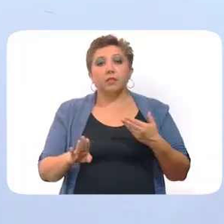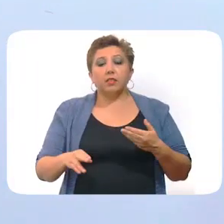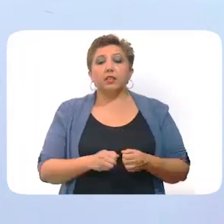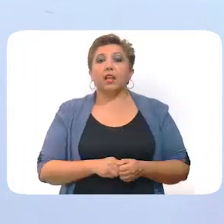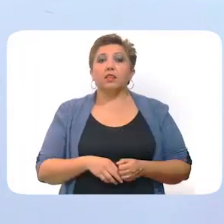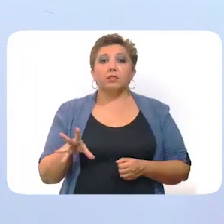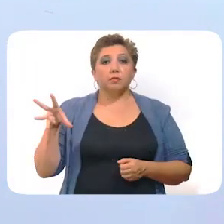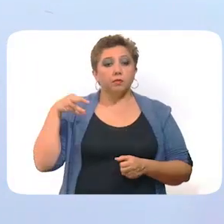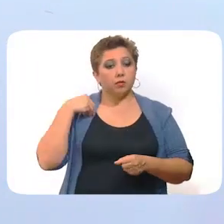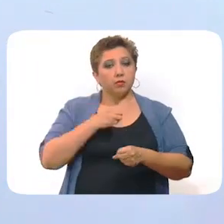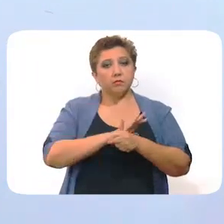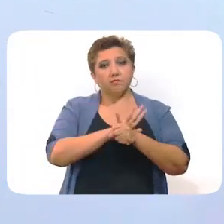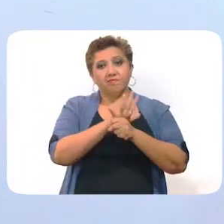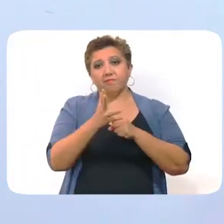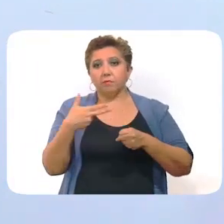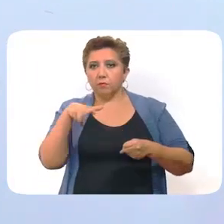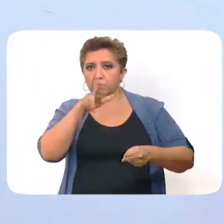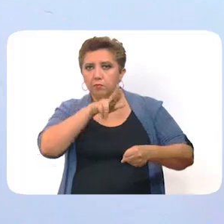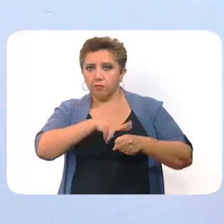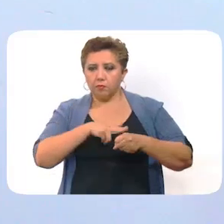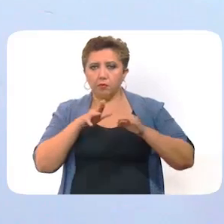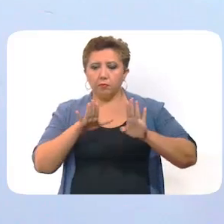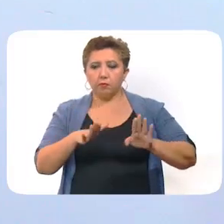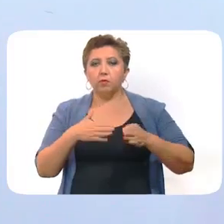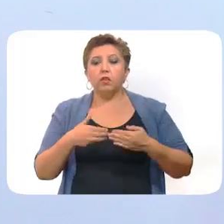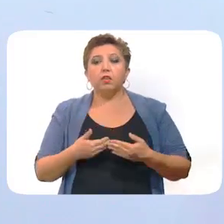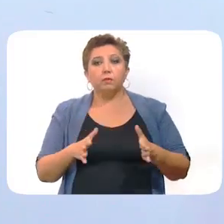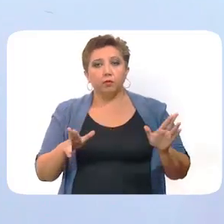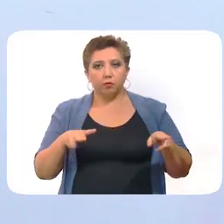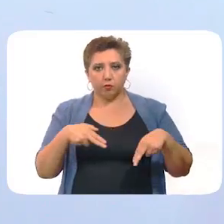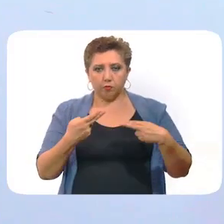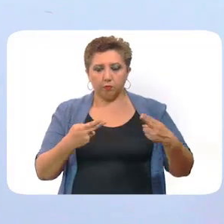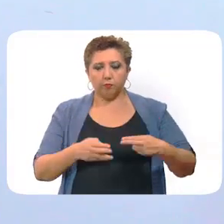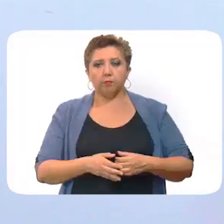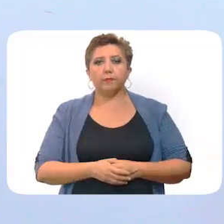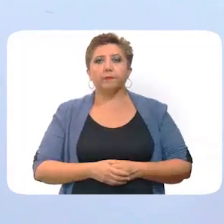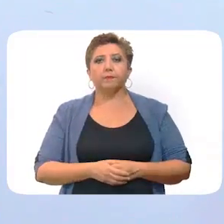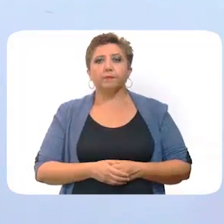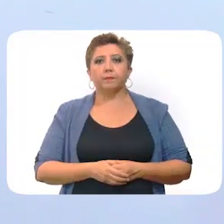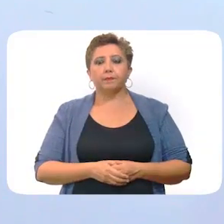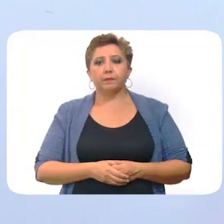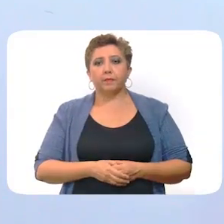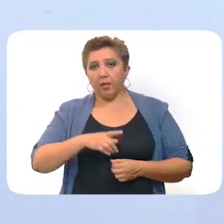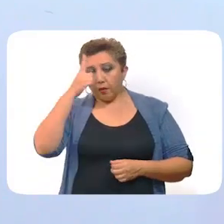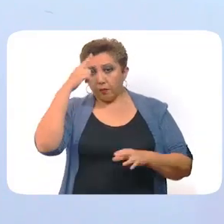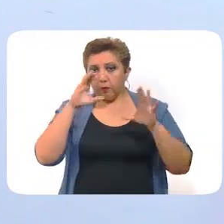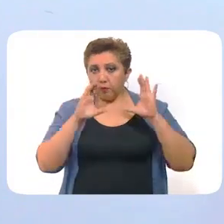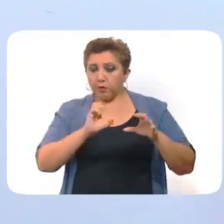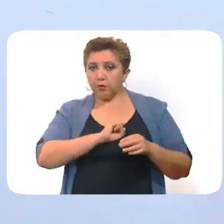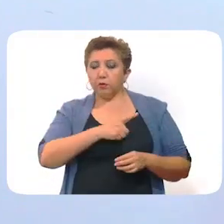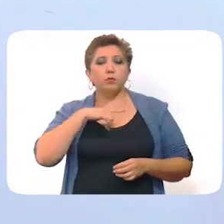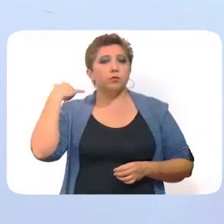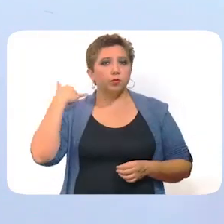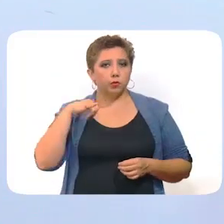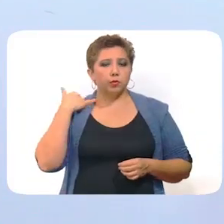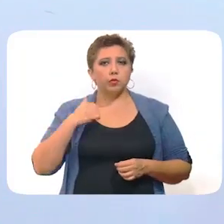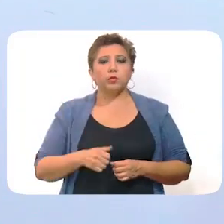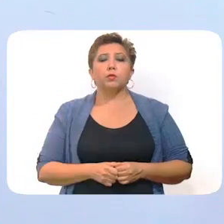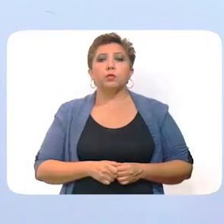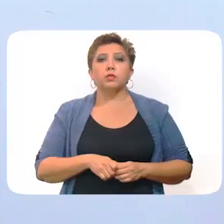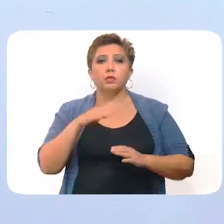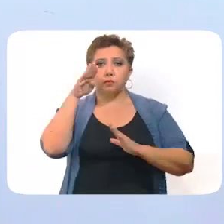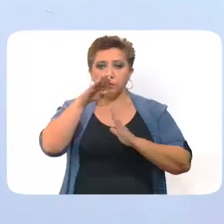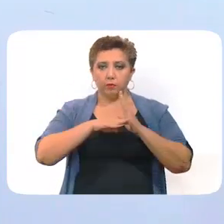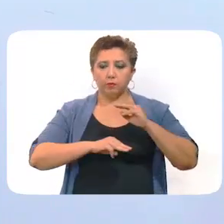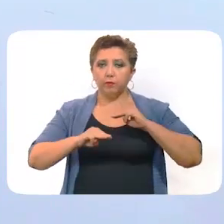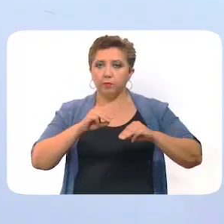evitar comprometer nuestra capacidad hospitalaria e interrumpir el proceso de reactivación económica. Para proteger la salud de los yucatecos,